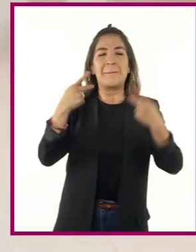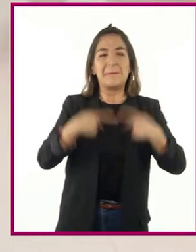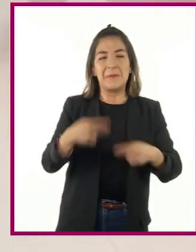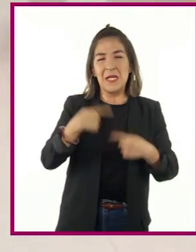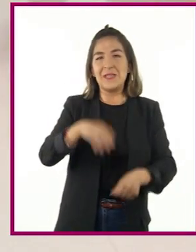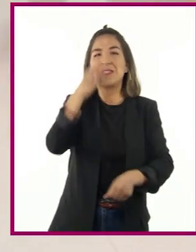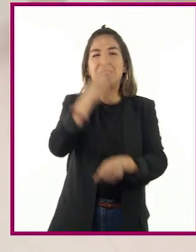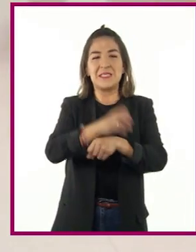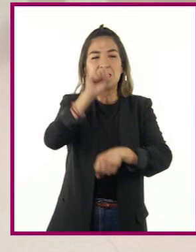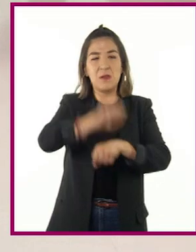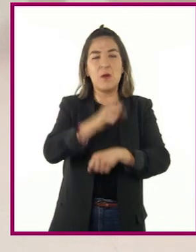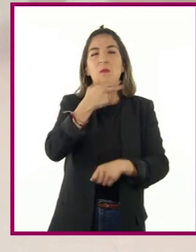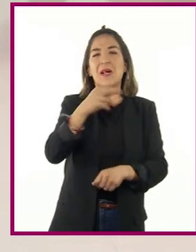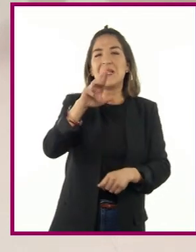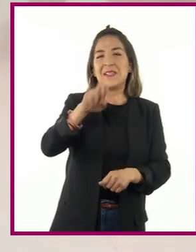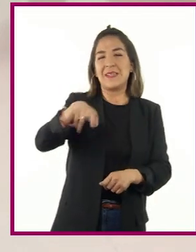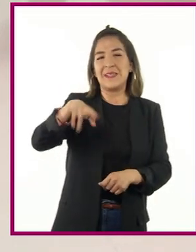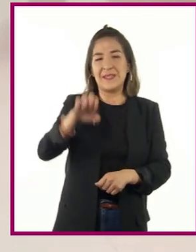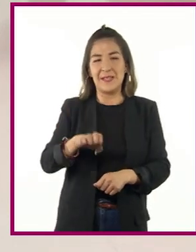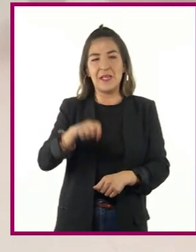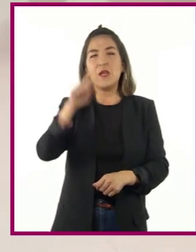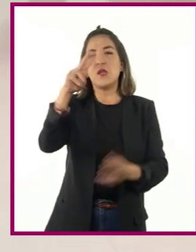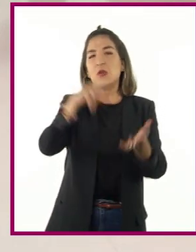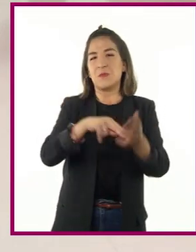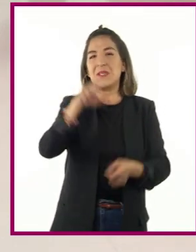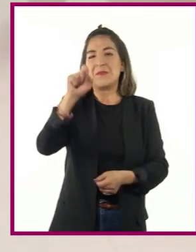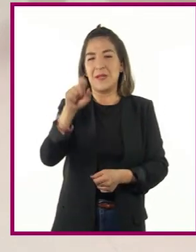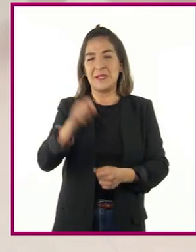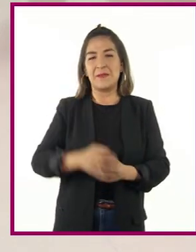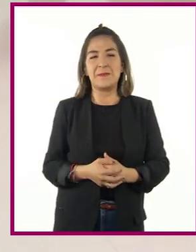grado por el maestro René Nájera Corbera en 2020.